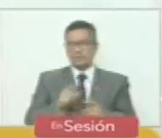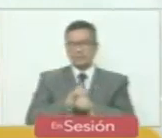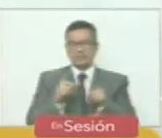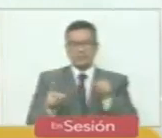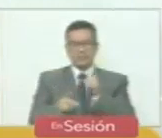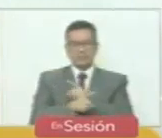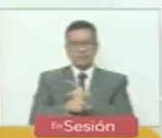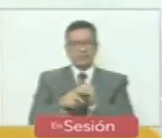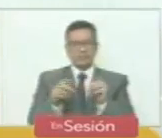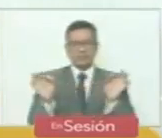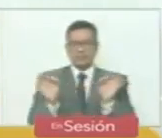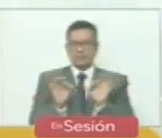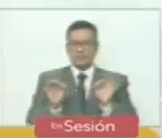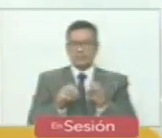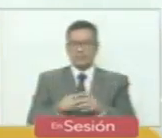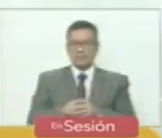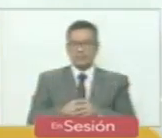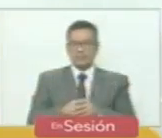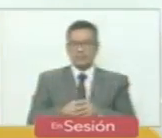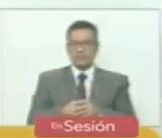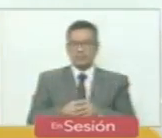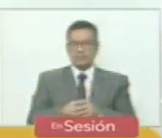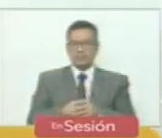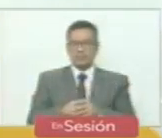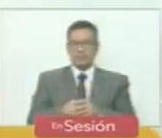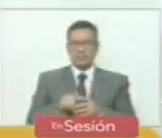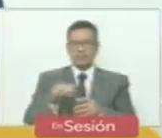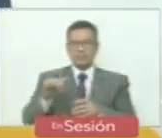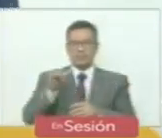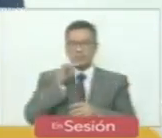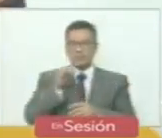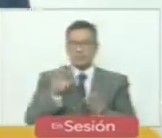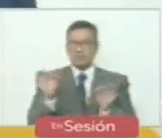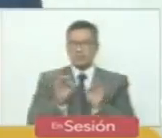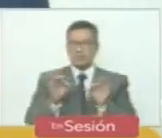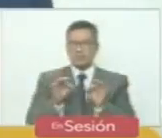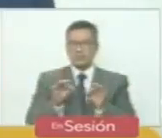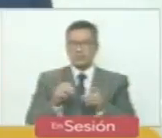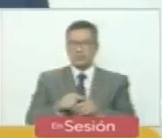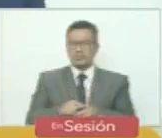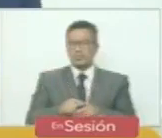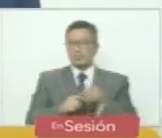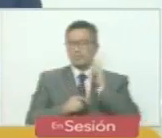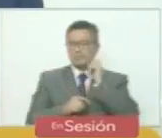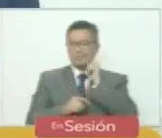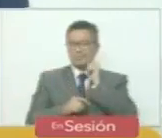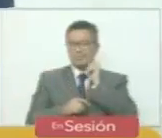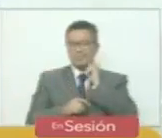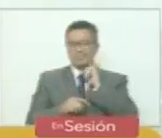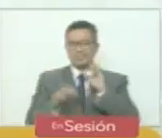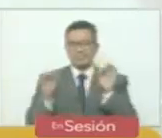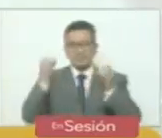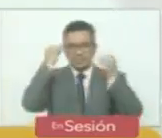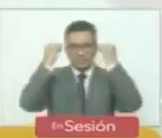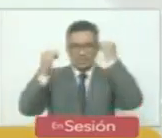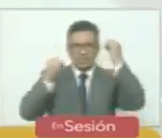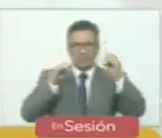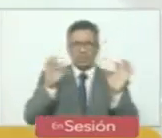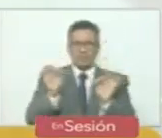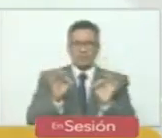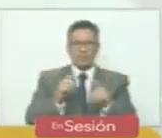ningún otro, por ningún fake news, ni por ninguna leguleyada, ni por ninguna estrategia jurídica.